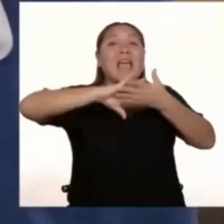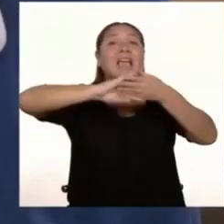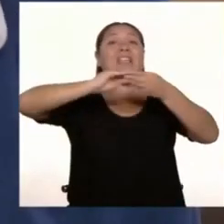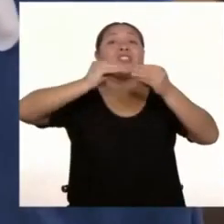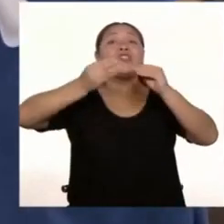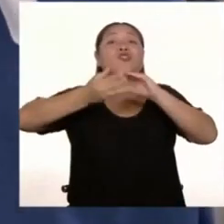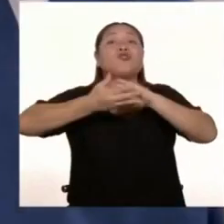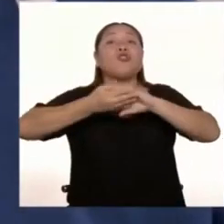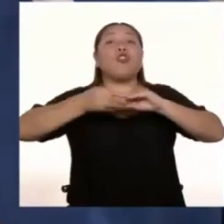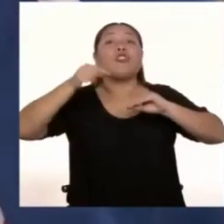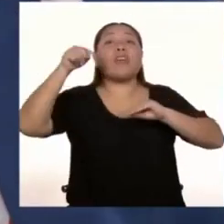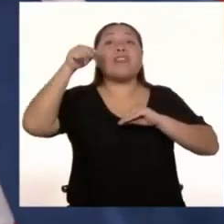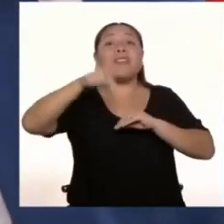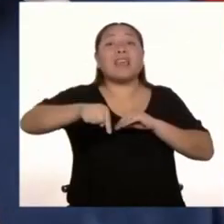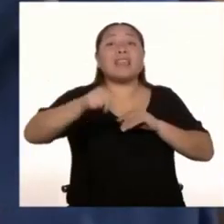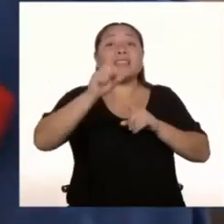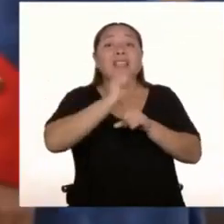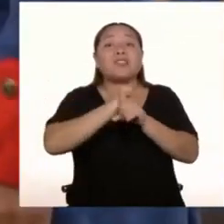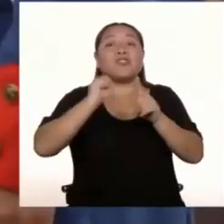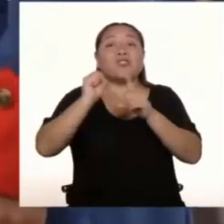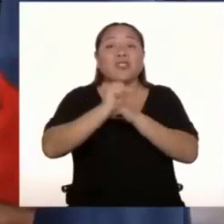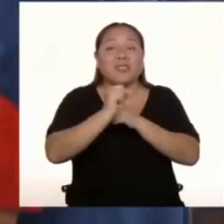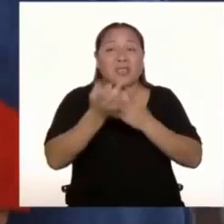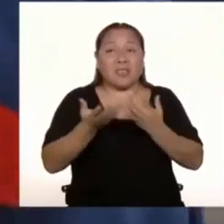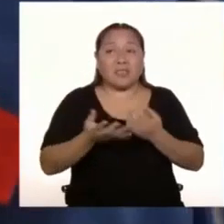de esa sociedad.